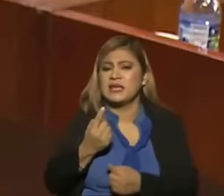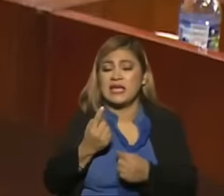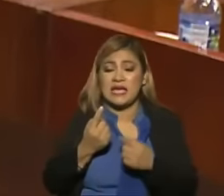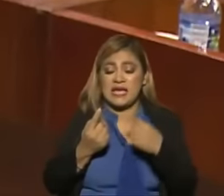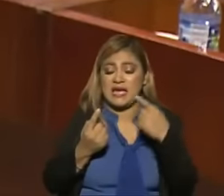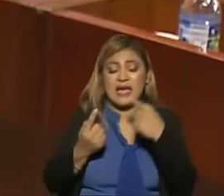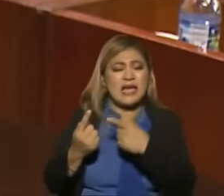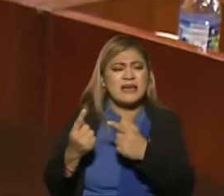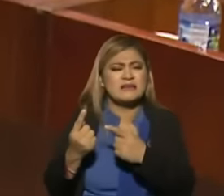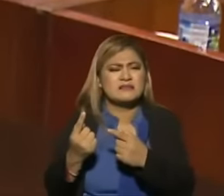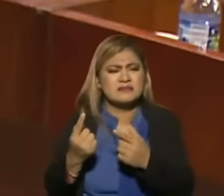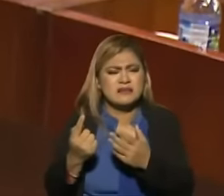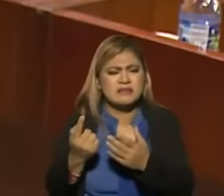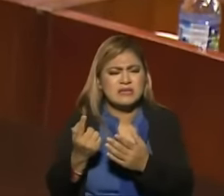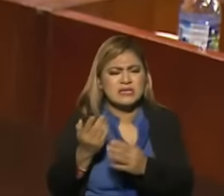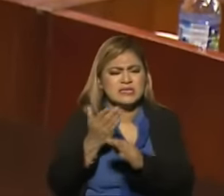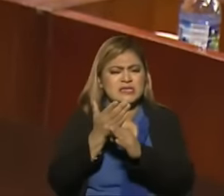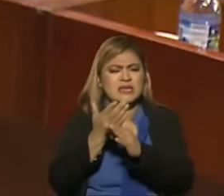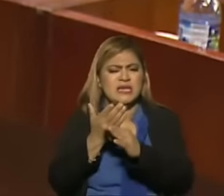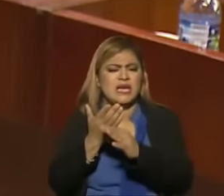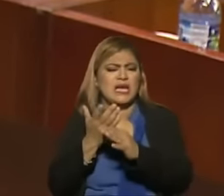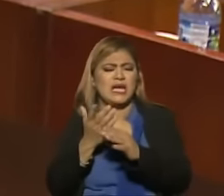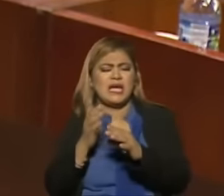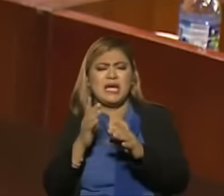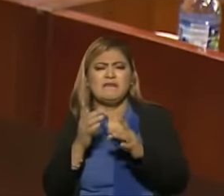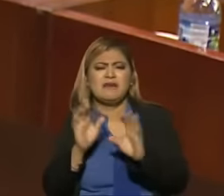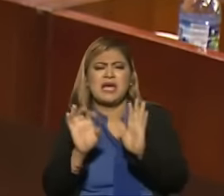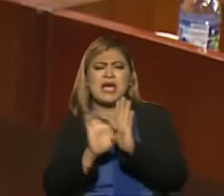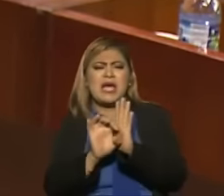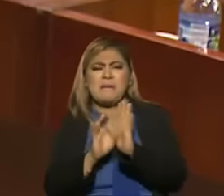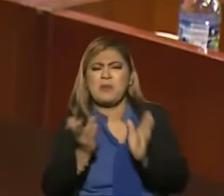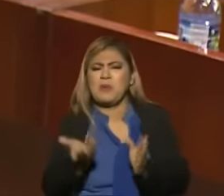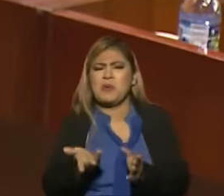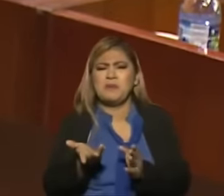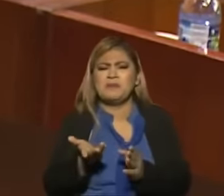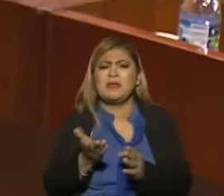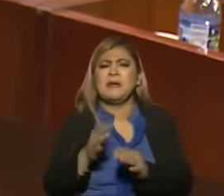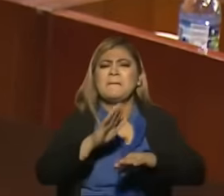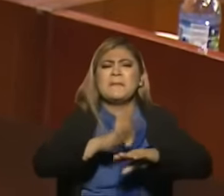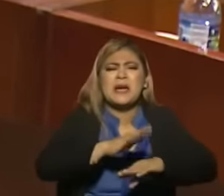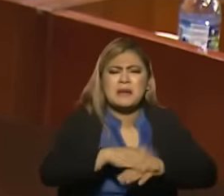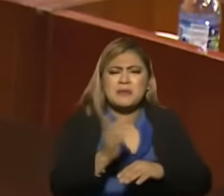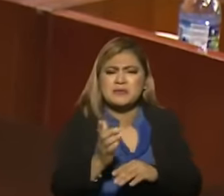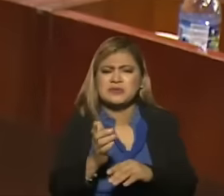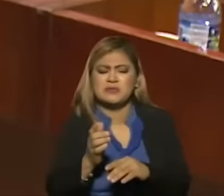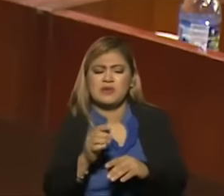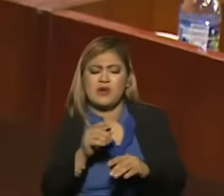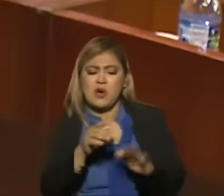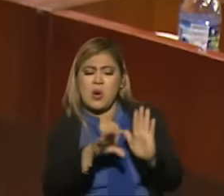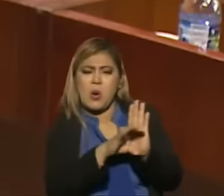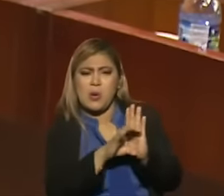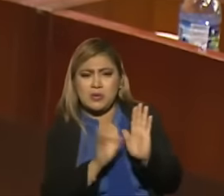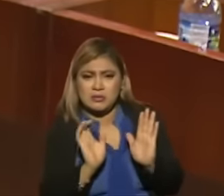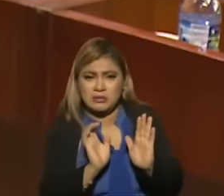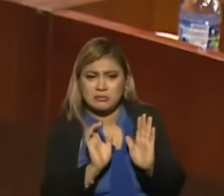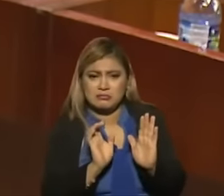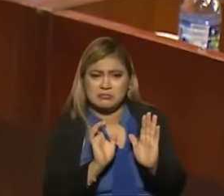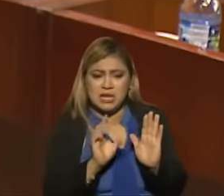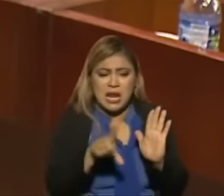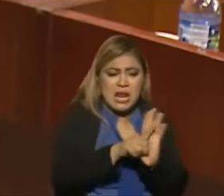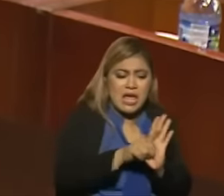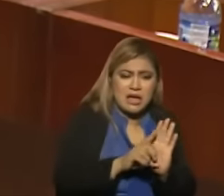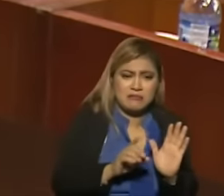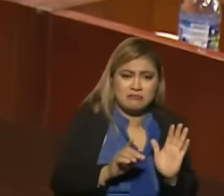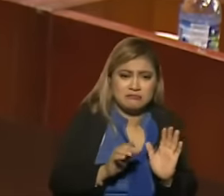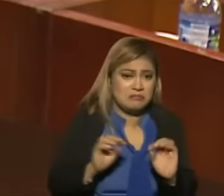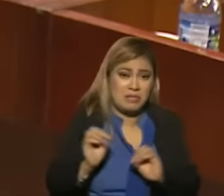a la Asamblea un salvoconducto para violar la ley, para violar la Constitución. No habiendo